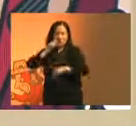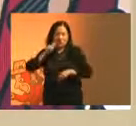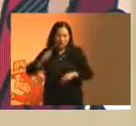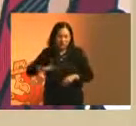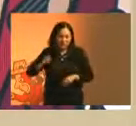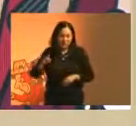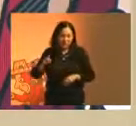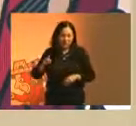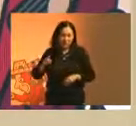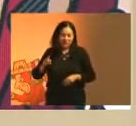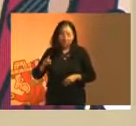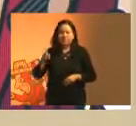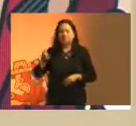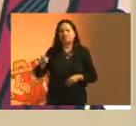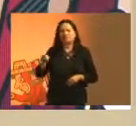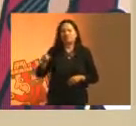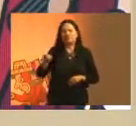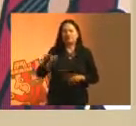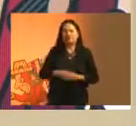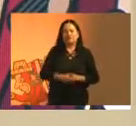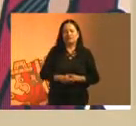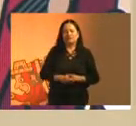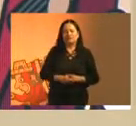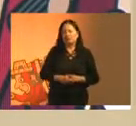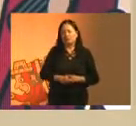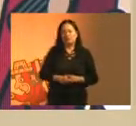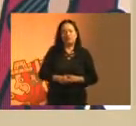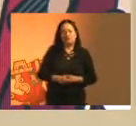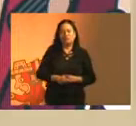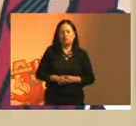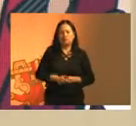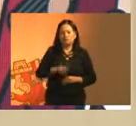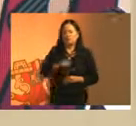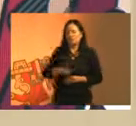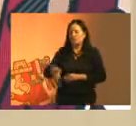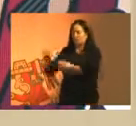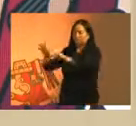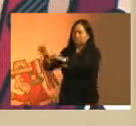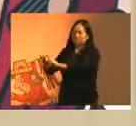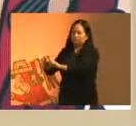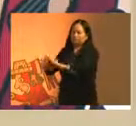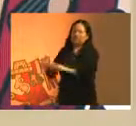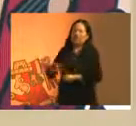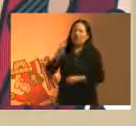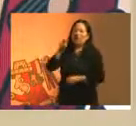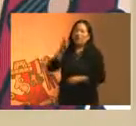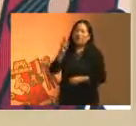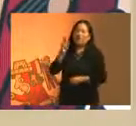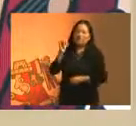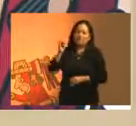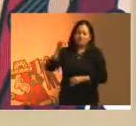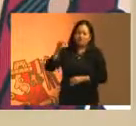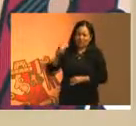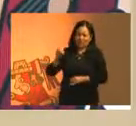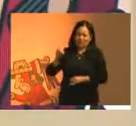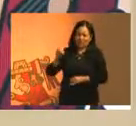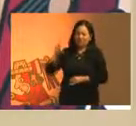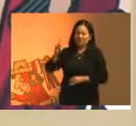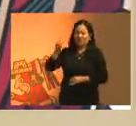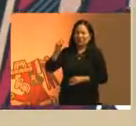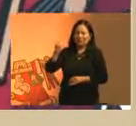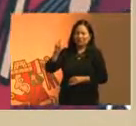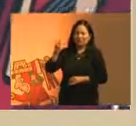machete mandó detener a primo tapia y ejecutarlo entonces una contingente de soldados